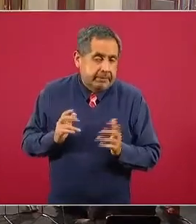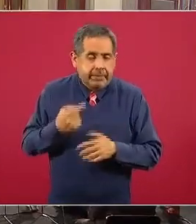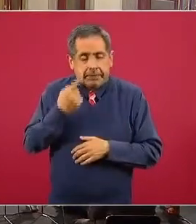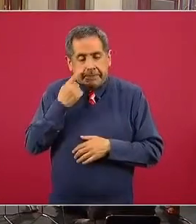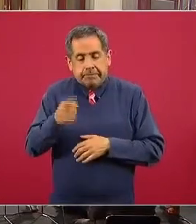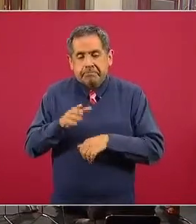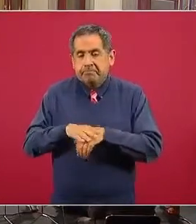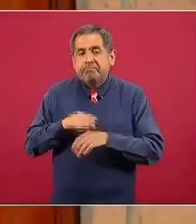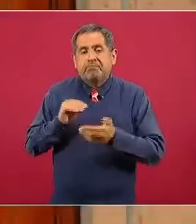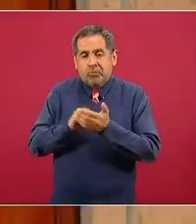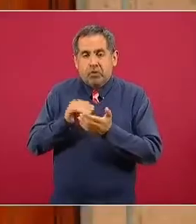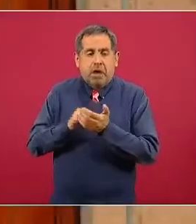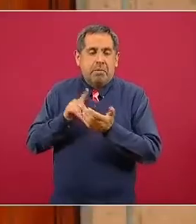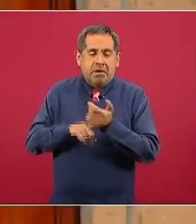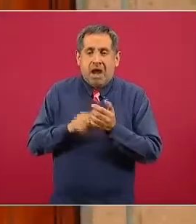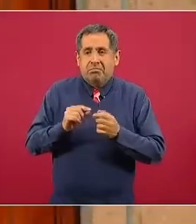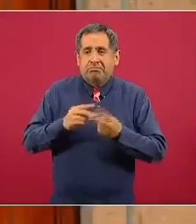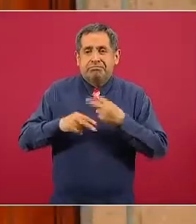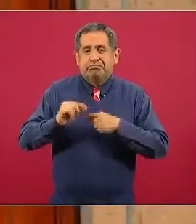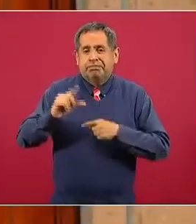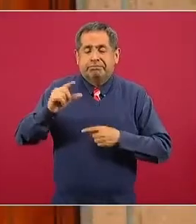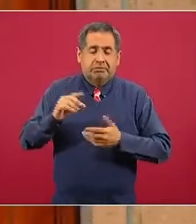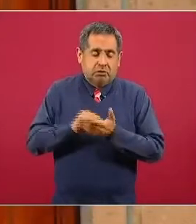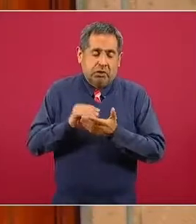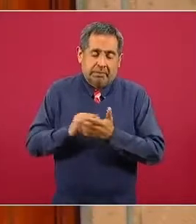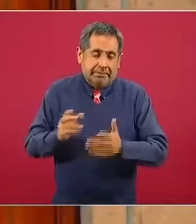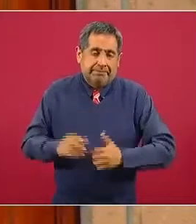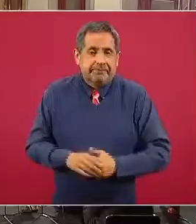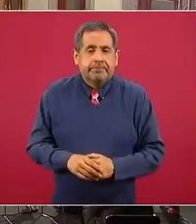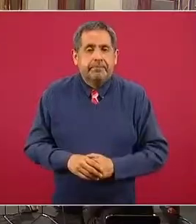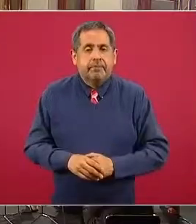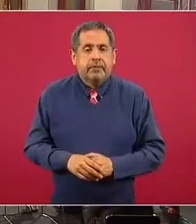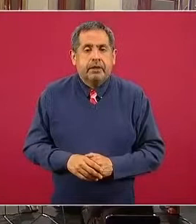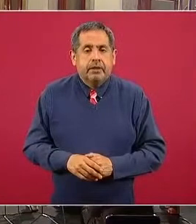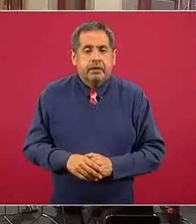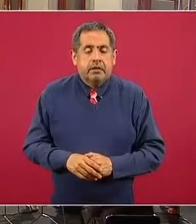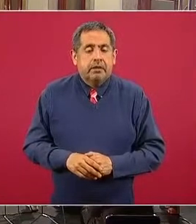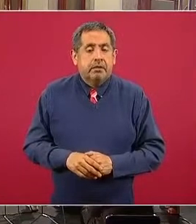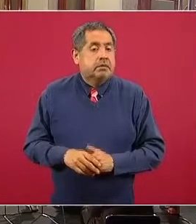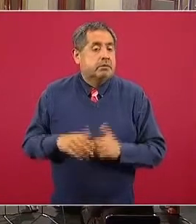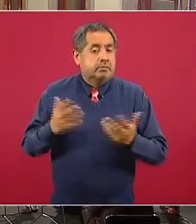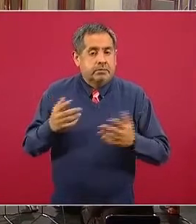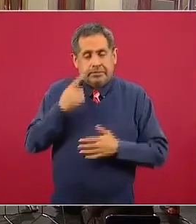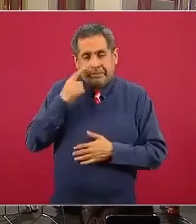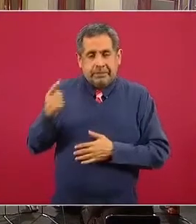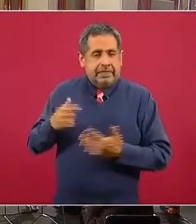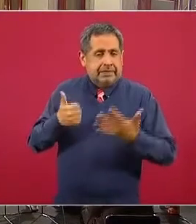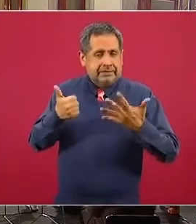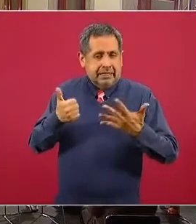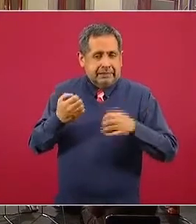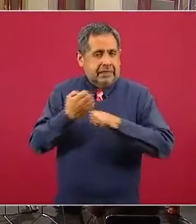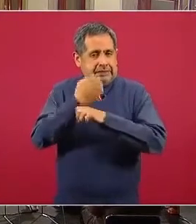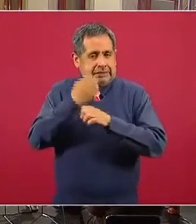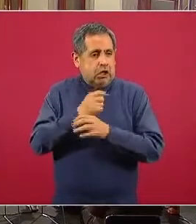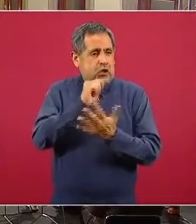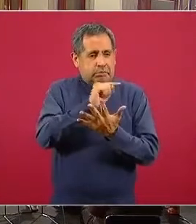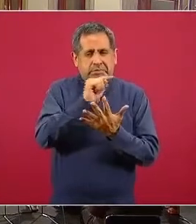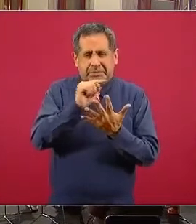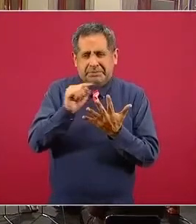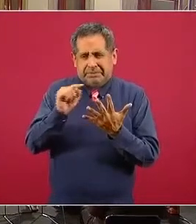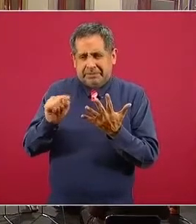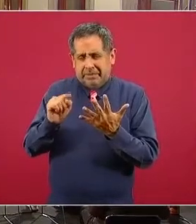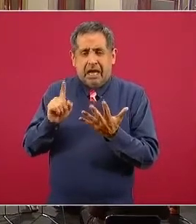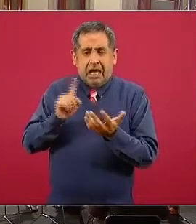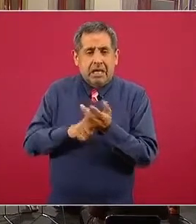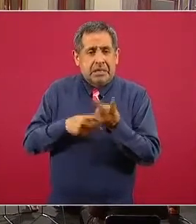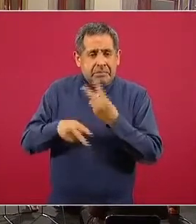indicador todavía en un muy buen nivel de seguridad. Entonces, bueno, más allá de que estas son las 6 entidades que presentaban signos